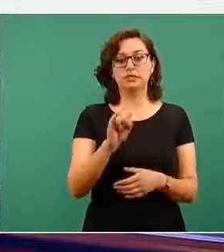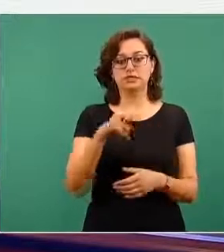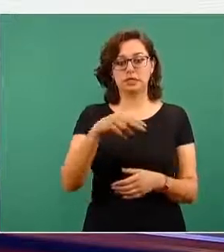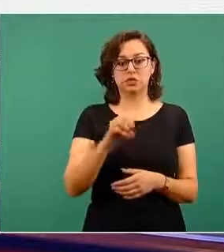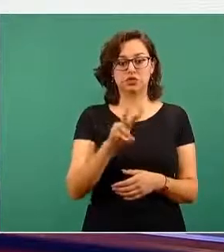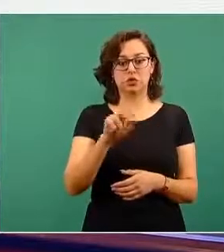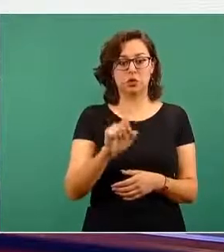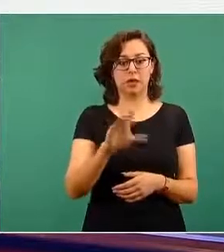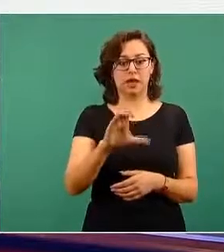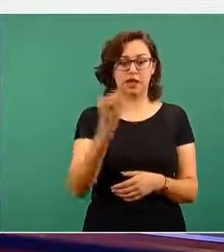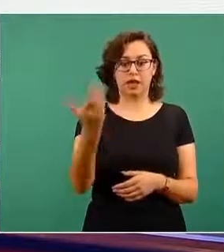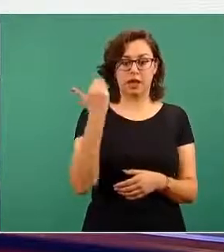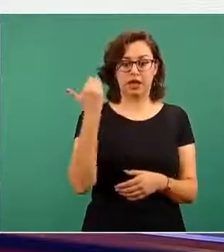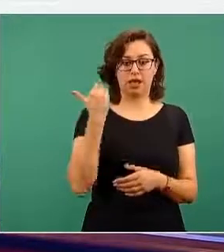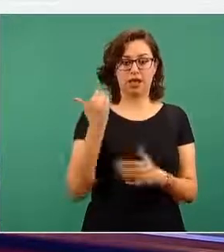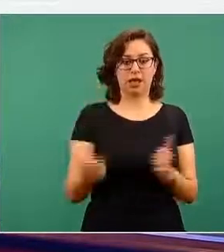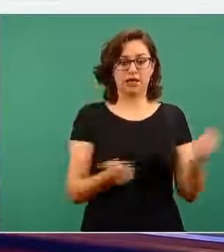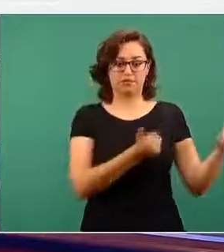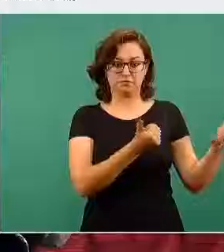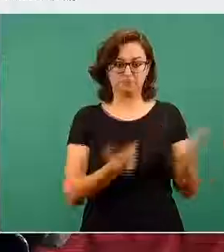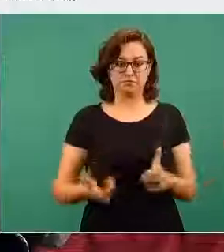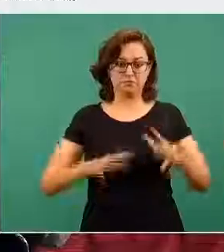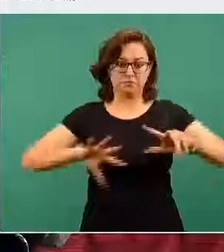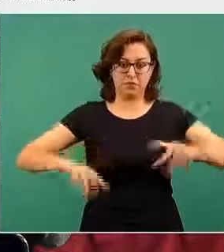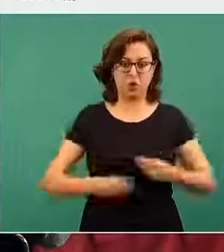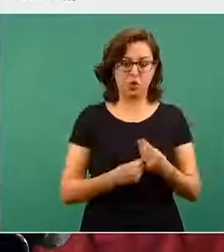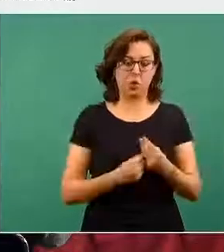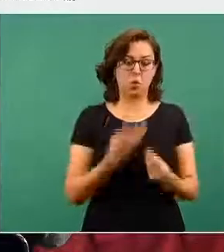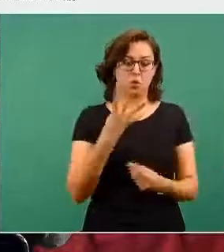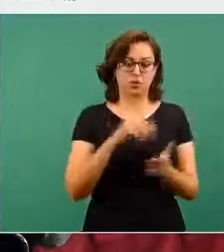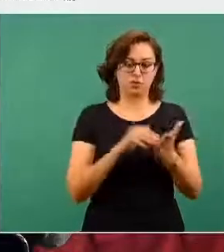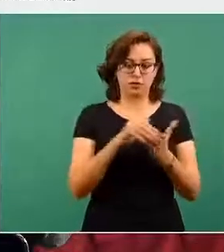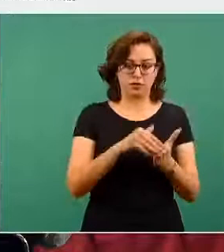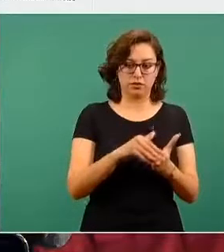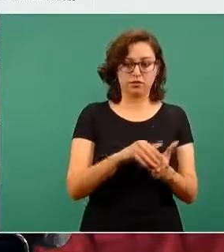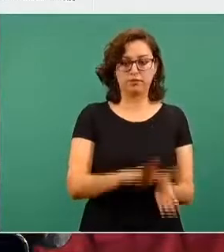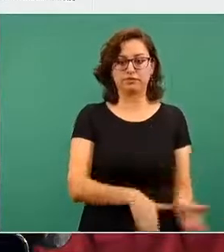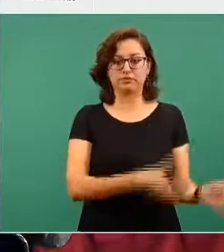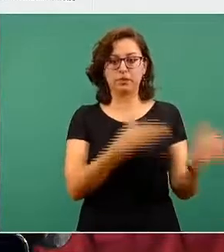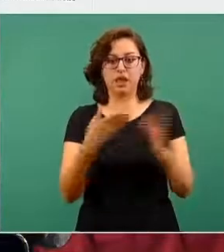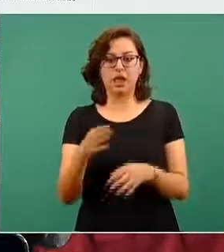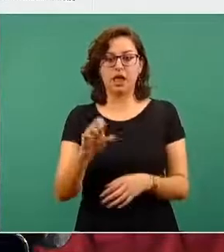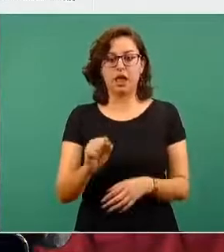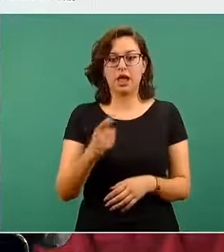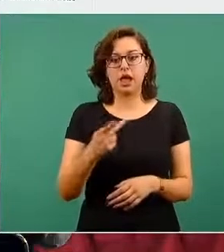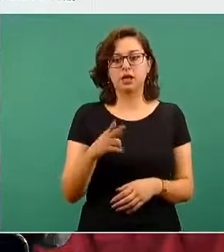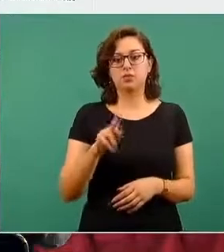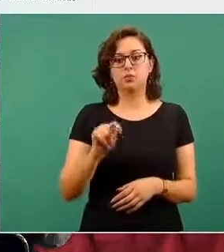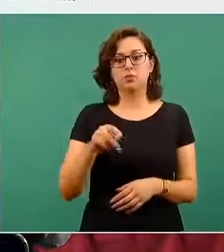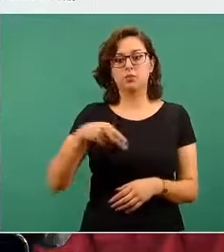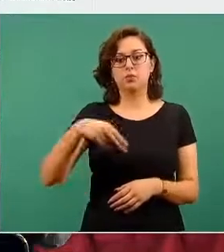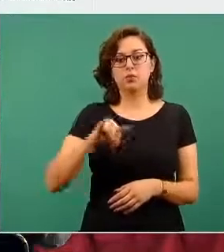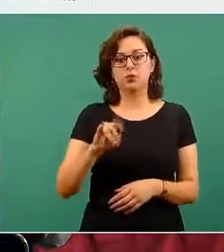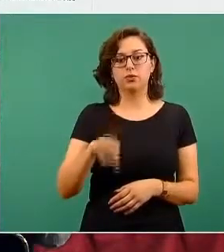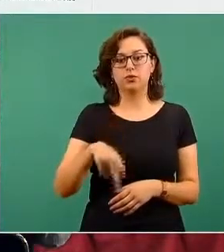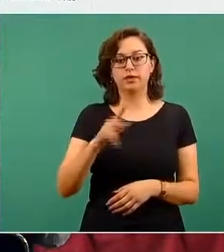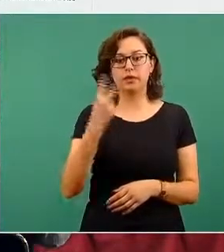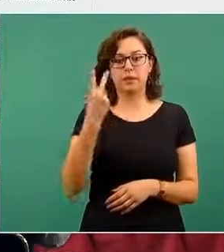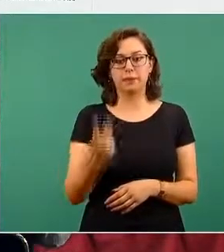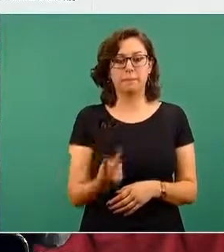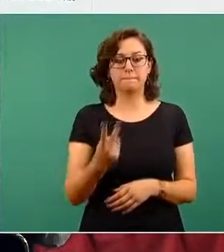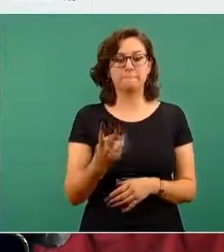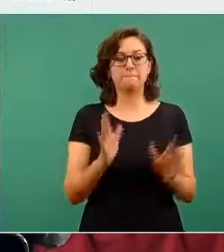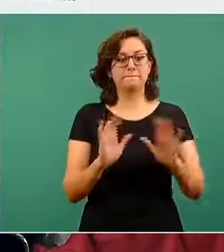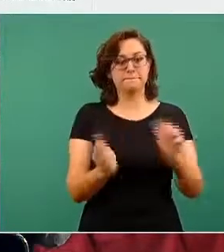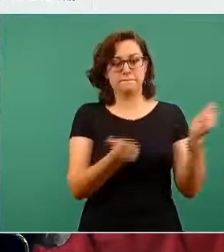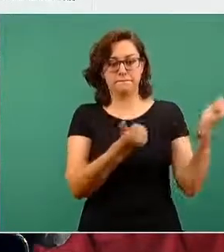la llegada de esta millón adicional. De Sputnik V, la vacuna del Instituto Gamaleya de Rusia, tenemos hasta el momento